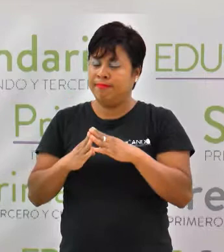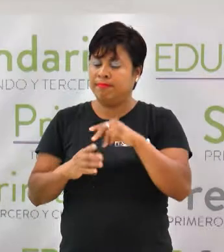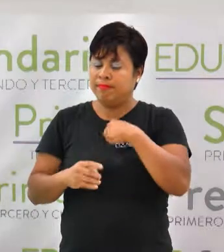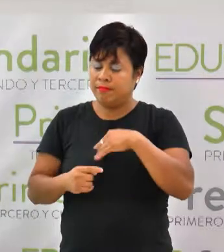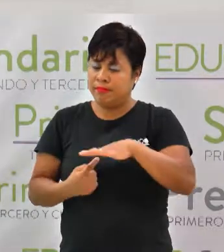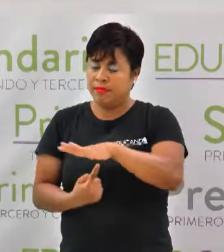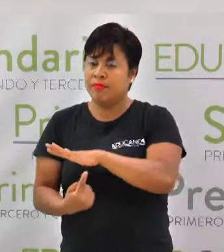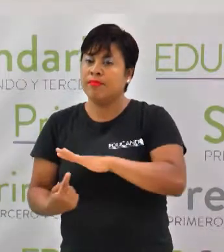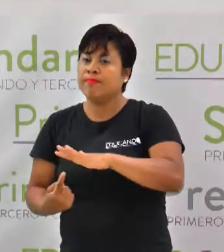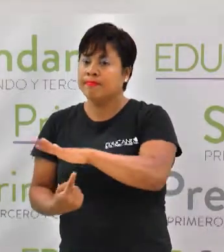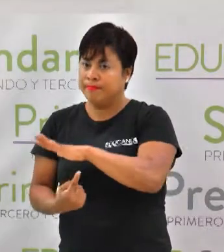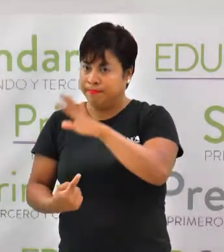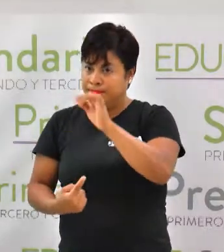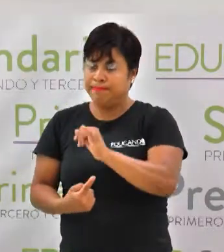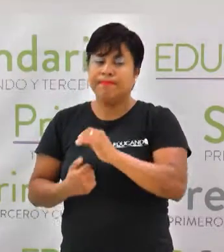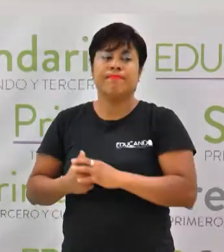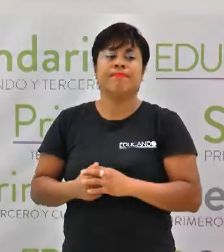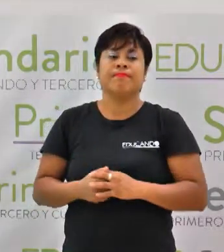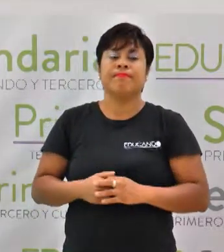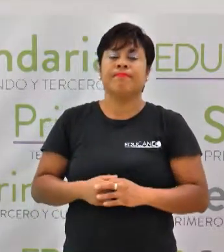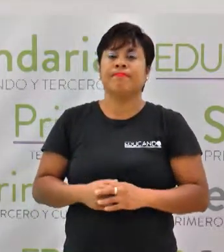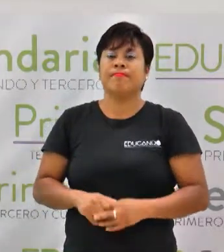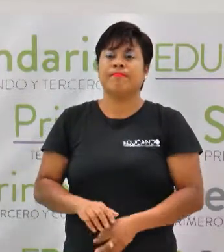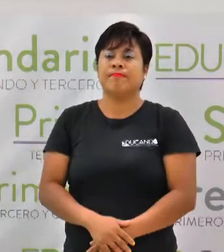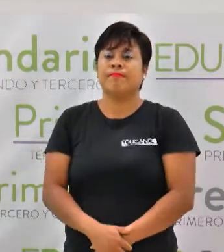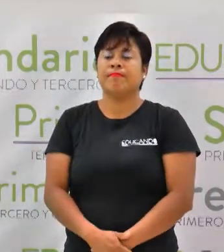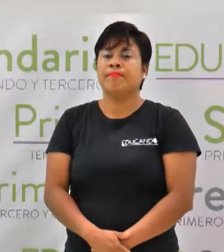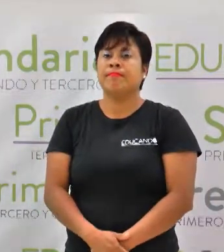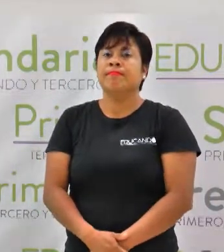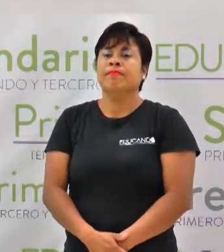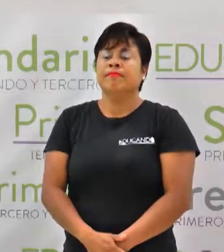de mi localidad, verdad? ¿Cómo